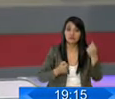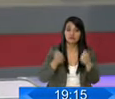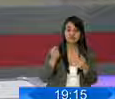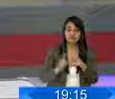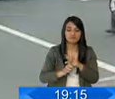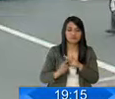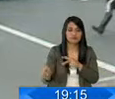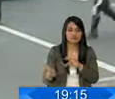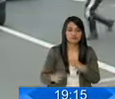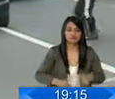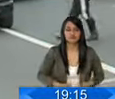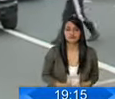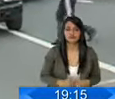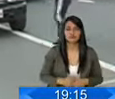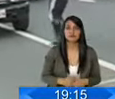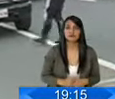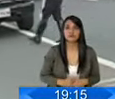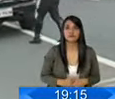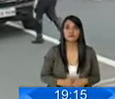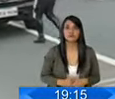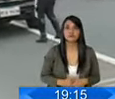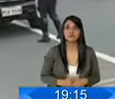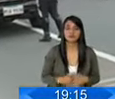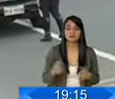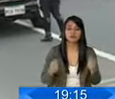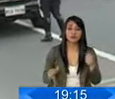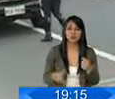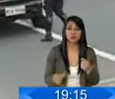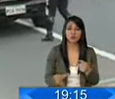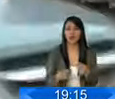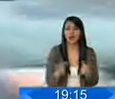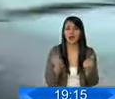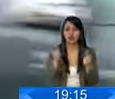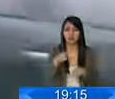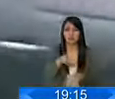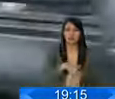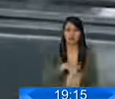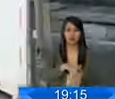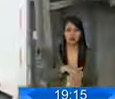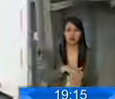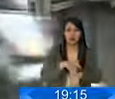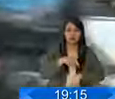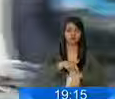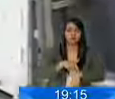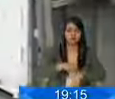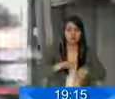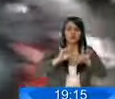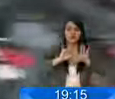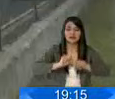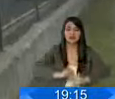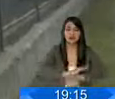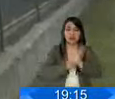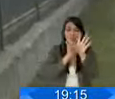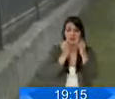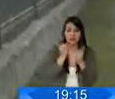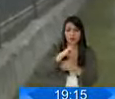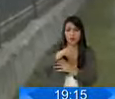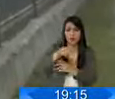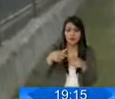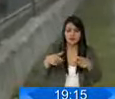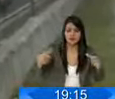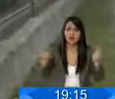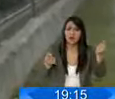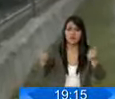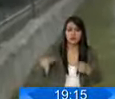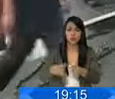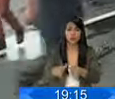fuga. Al parecer la causa fue el exceso de velocidad. Aproximadamente a las 7 de la mañana de este jueves, un camión perdió